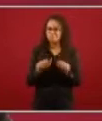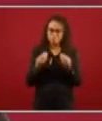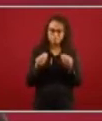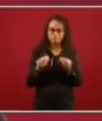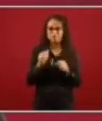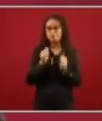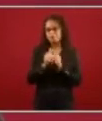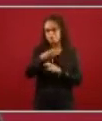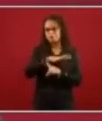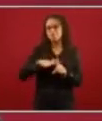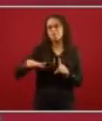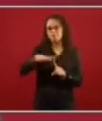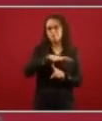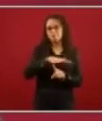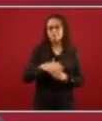en